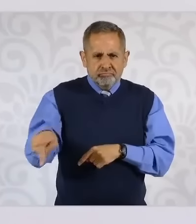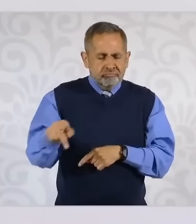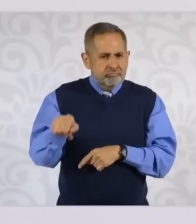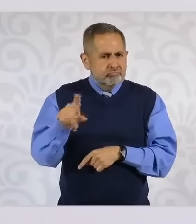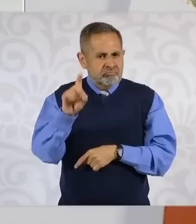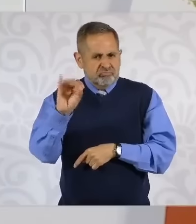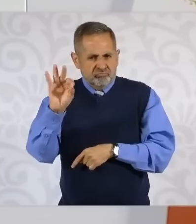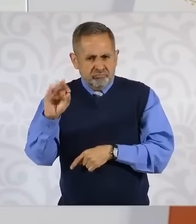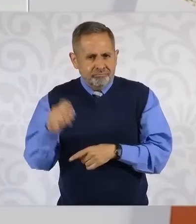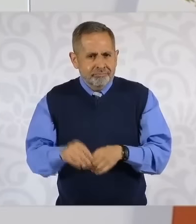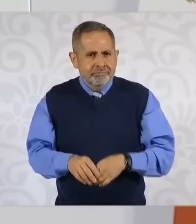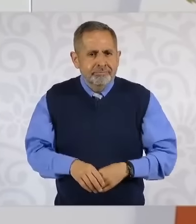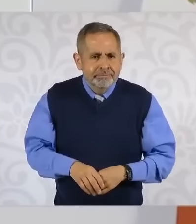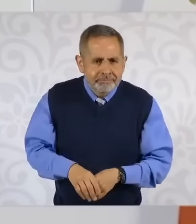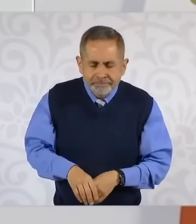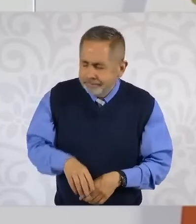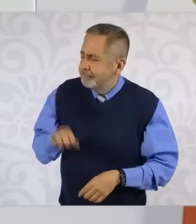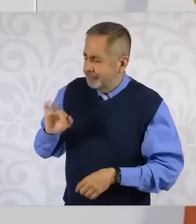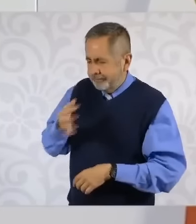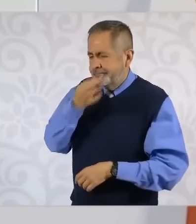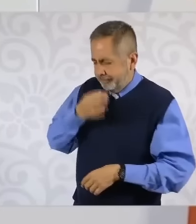también, buenísimo.